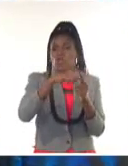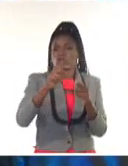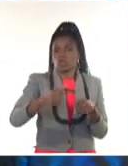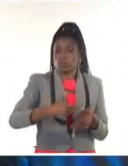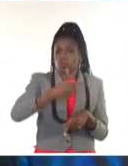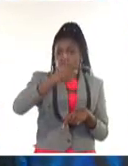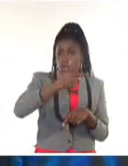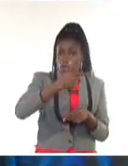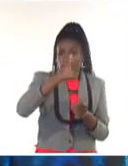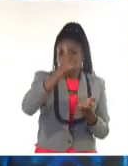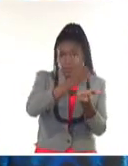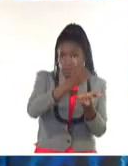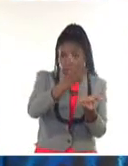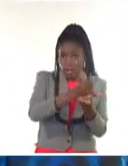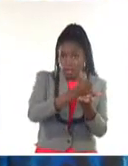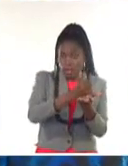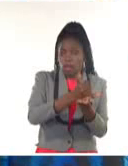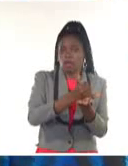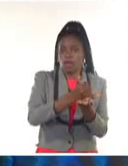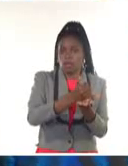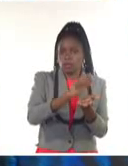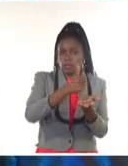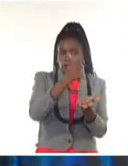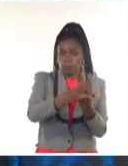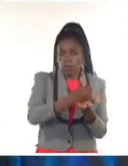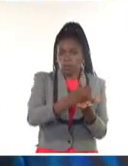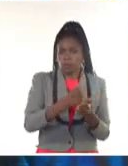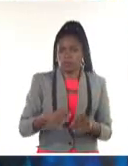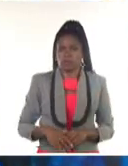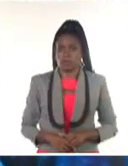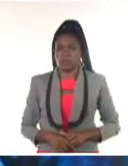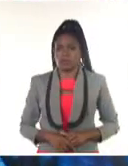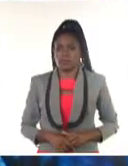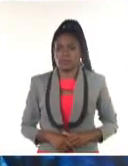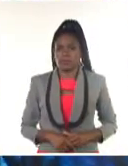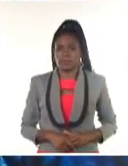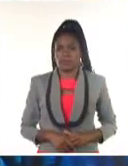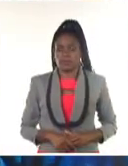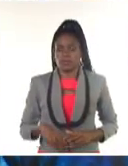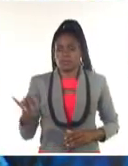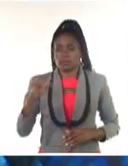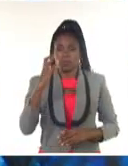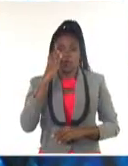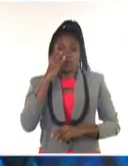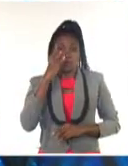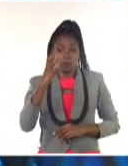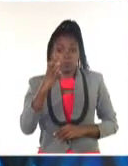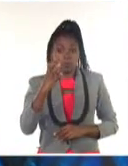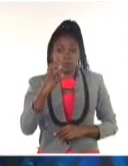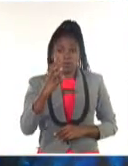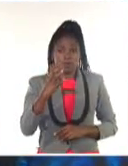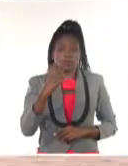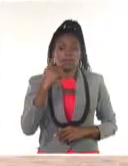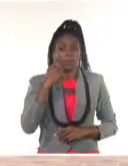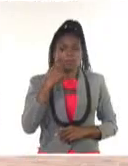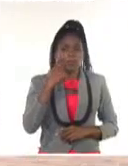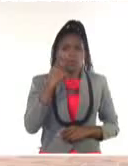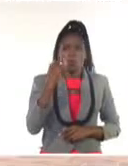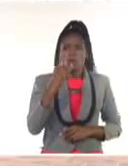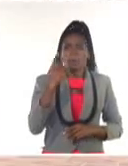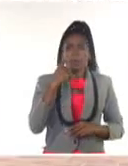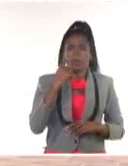y en la filial Camagüey, en la sede de la filial Camagüey. Pero también es importante que va a tener un corredor de las artes